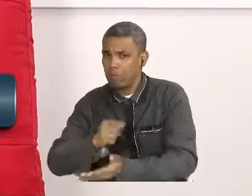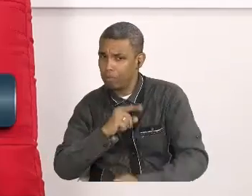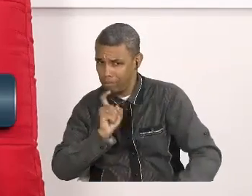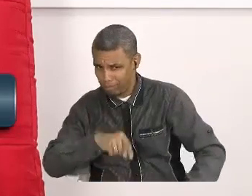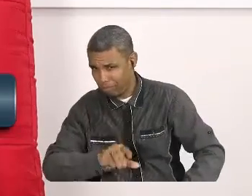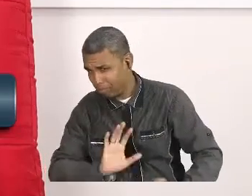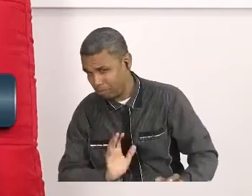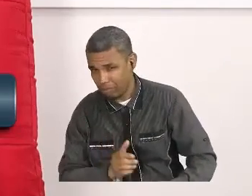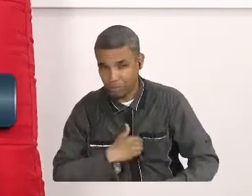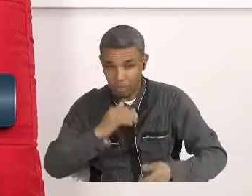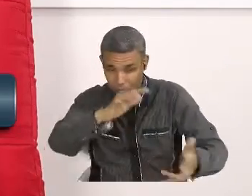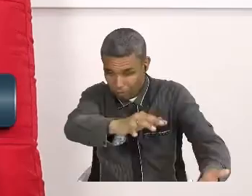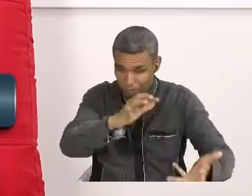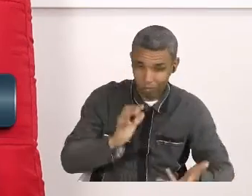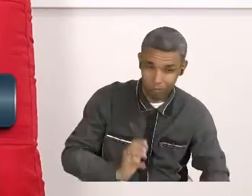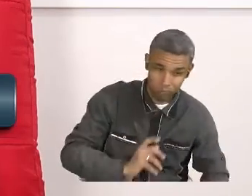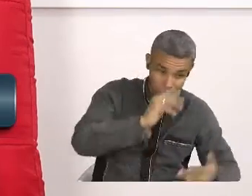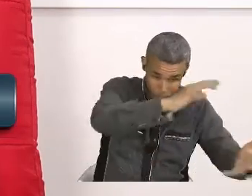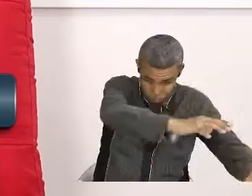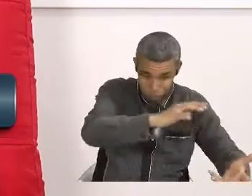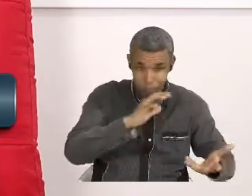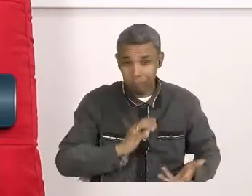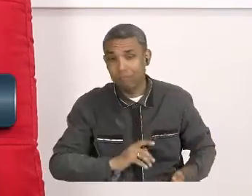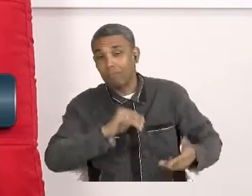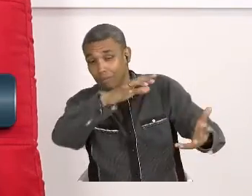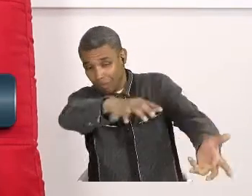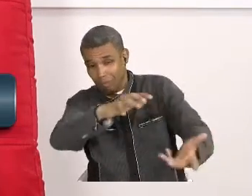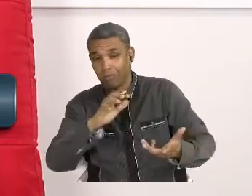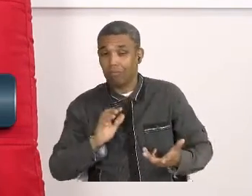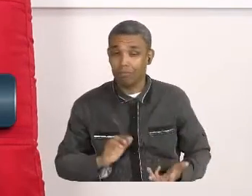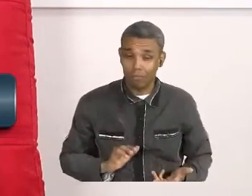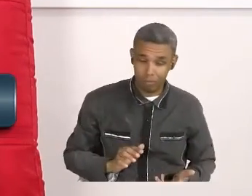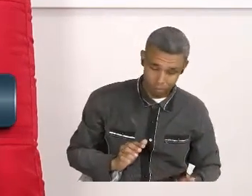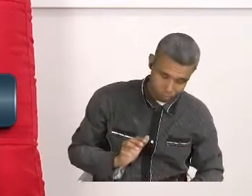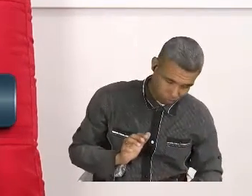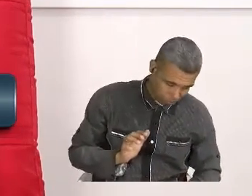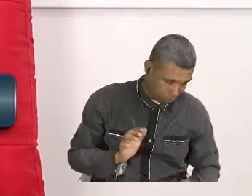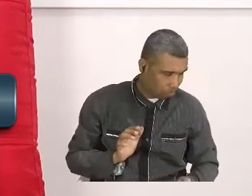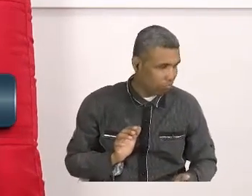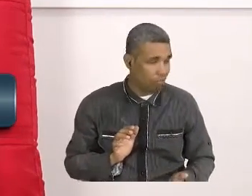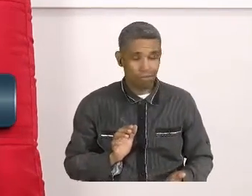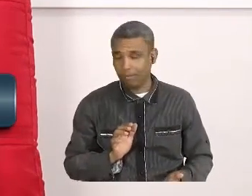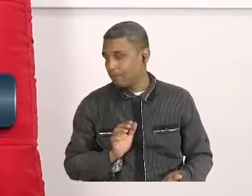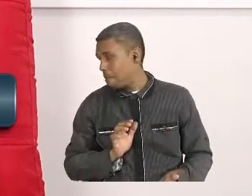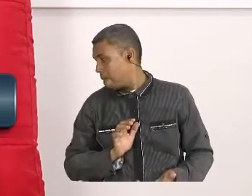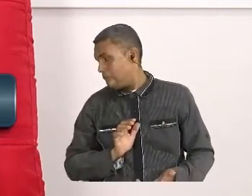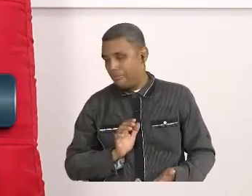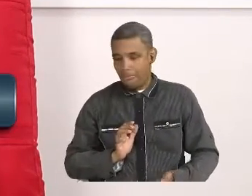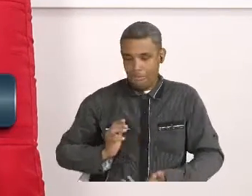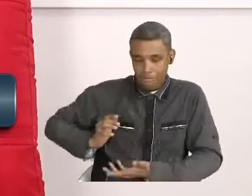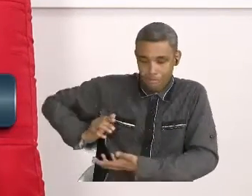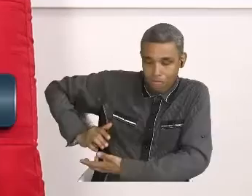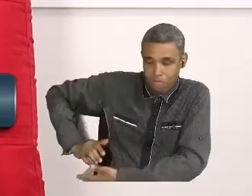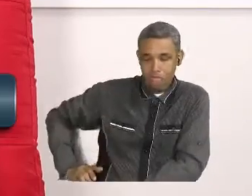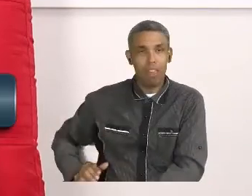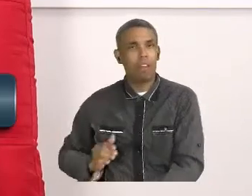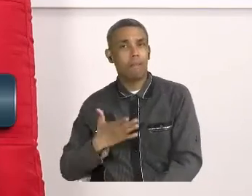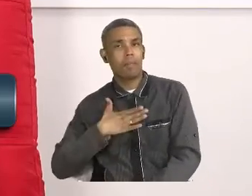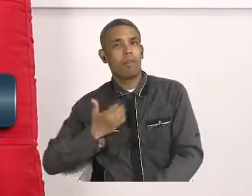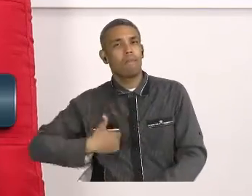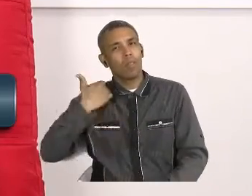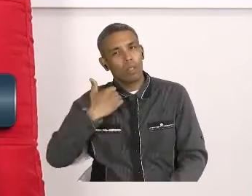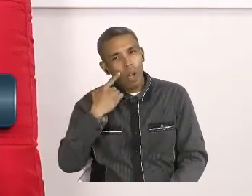ocurre lo mismo con las entidades, se quedan con las cosas y los que menos reciben esa ayuda son los más necesitados. Pero bueno, lo